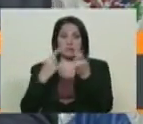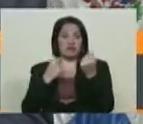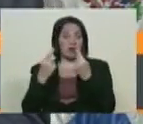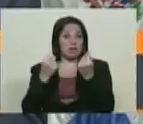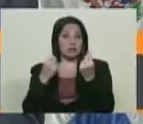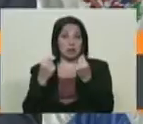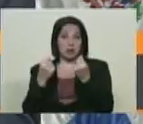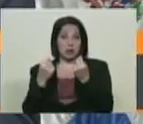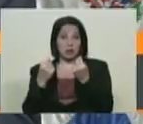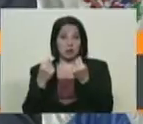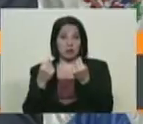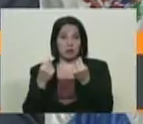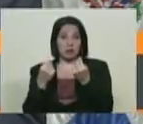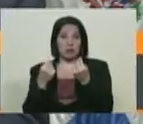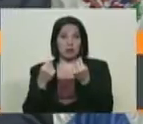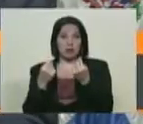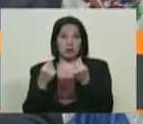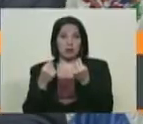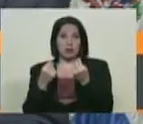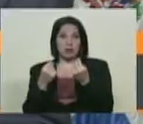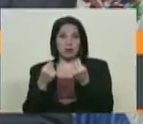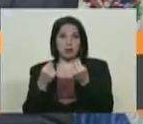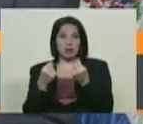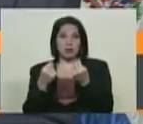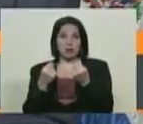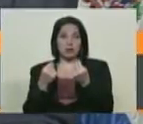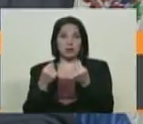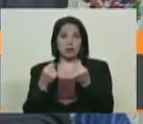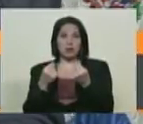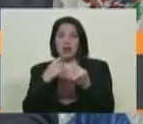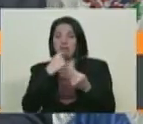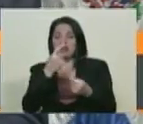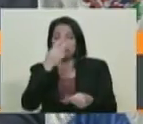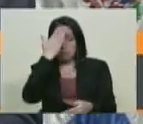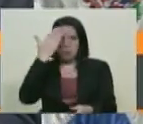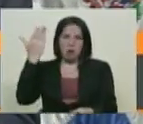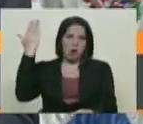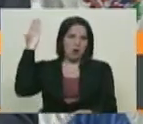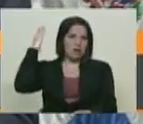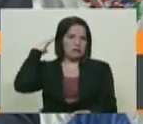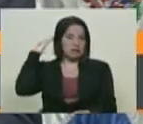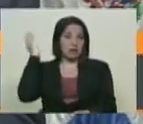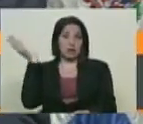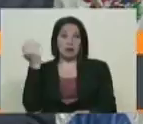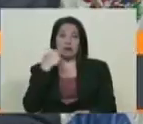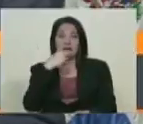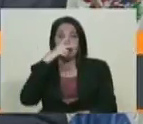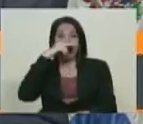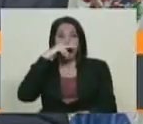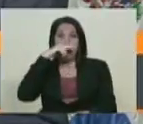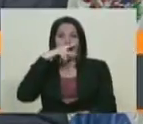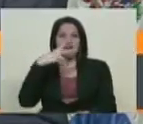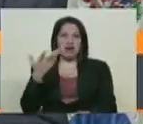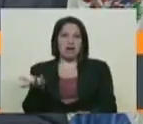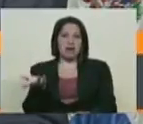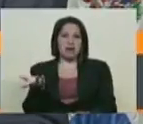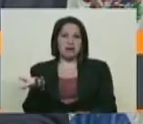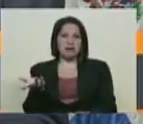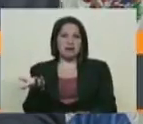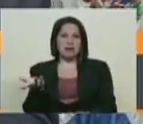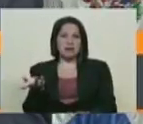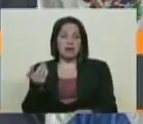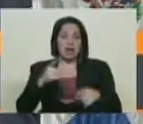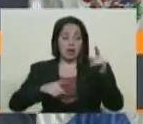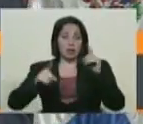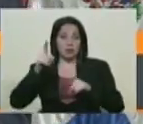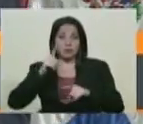financiero, económico. Con una pasmosa hipocresía se atreven a hablar algunos